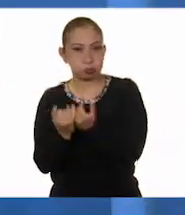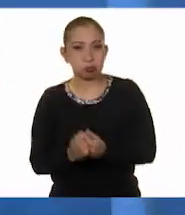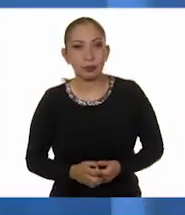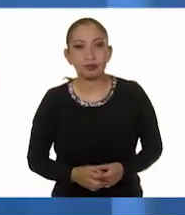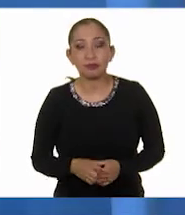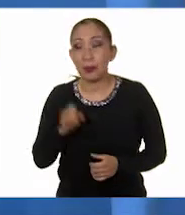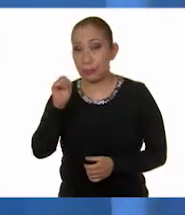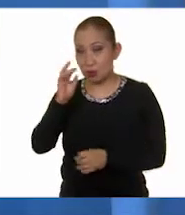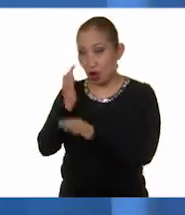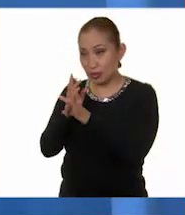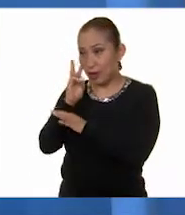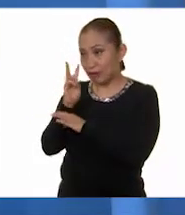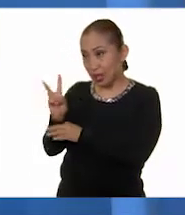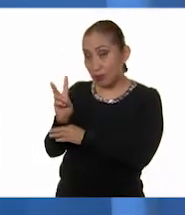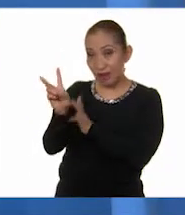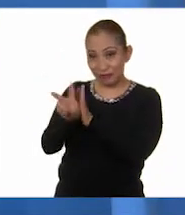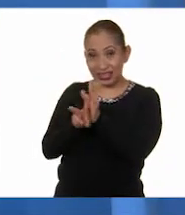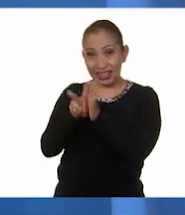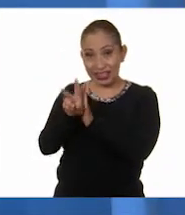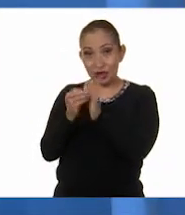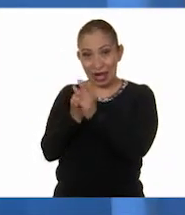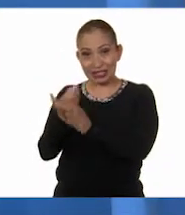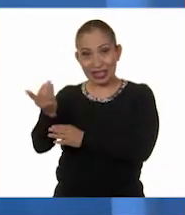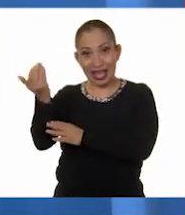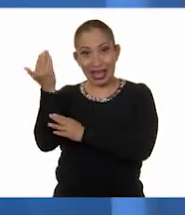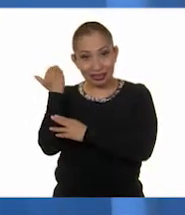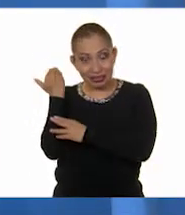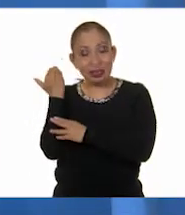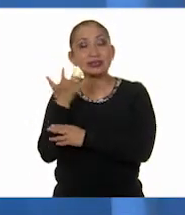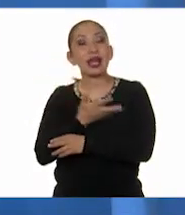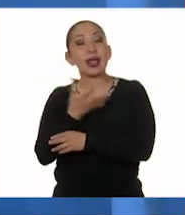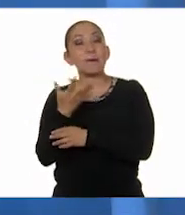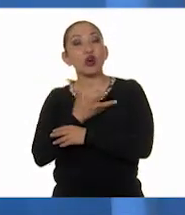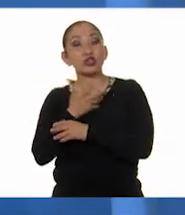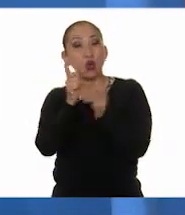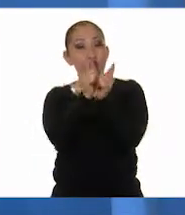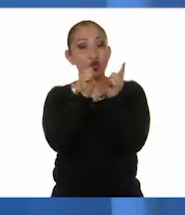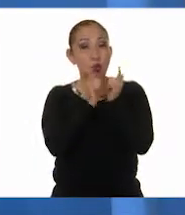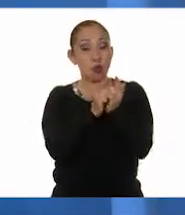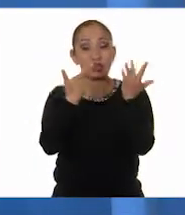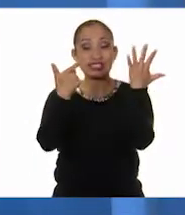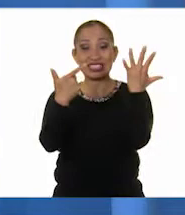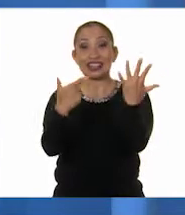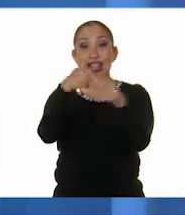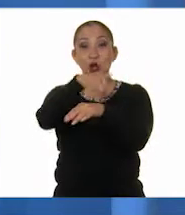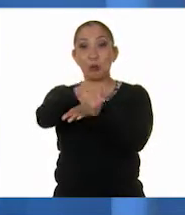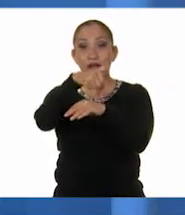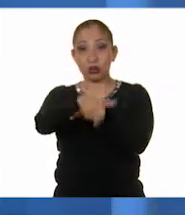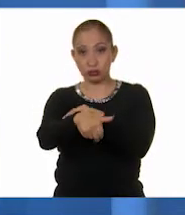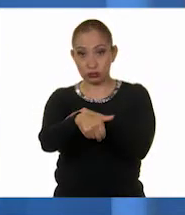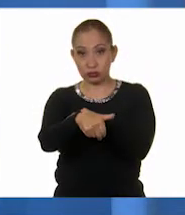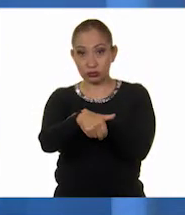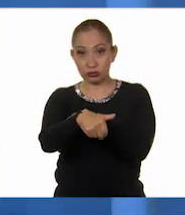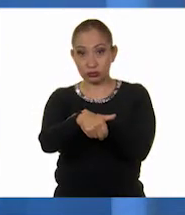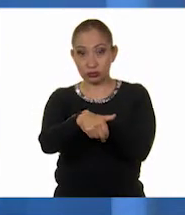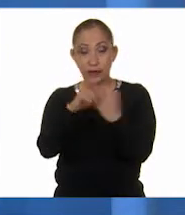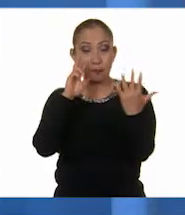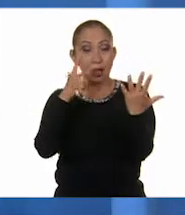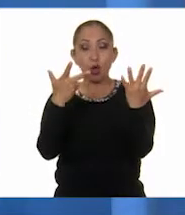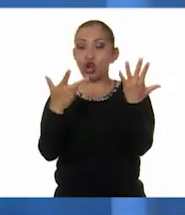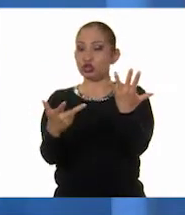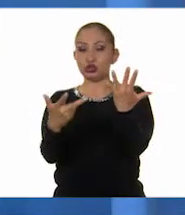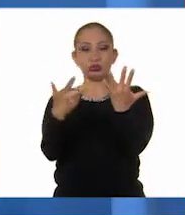acuerdo con lo que observamos en el video de la clase, en este caso tenemos un conjunto de 7 datos. Entonces ubicamos